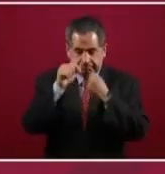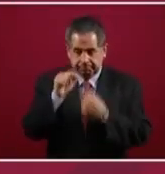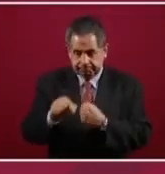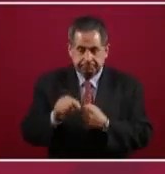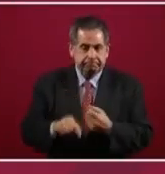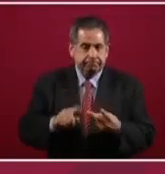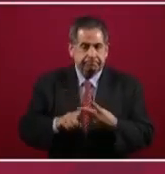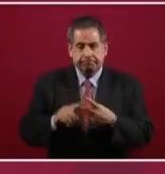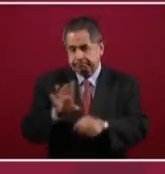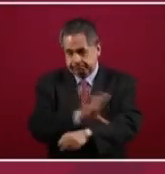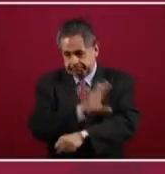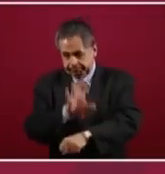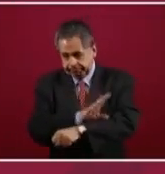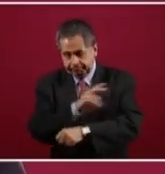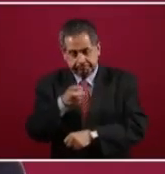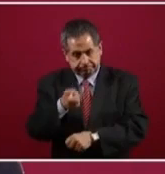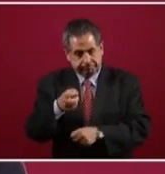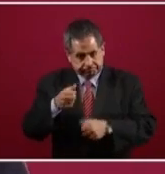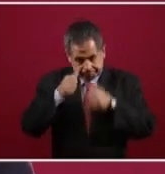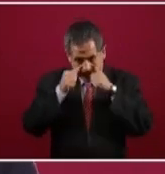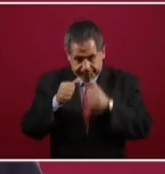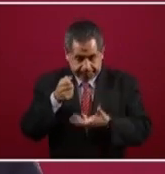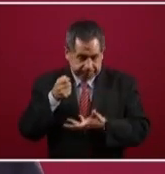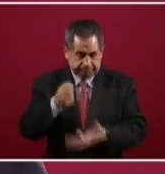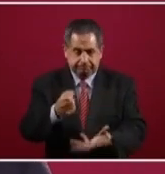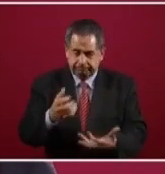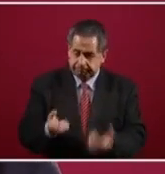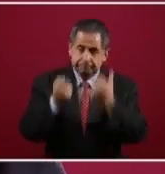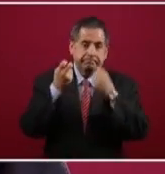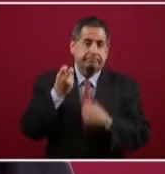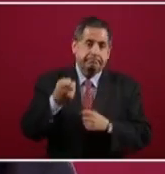el sector energético. Eso es prioritario.